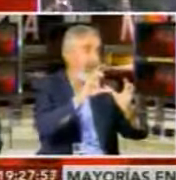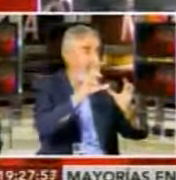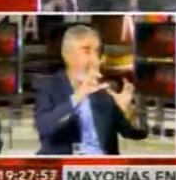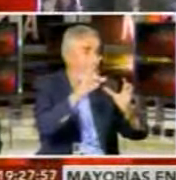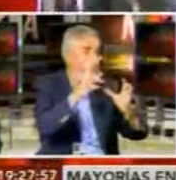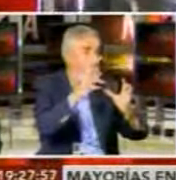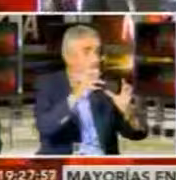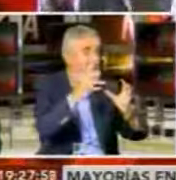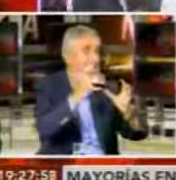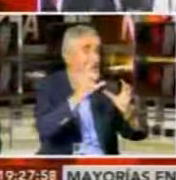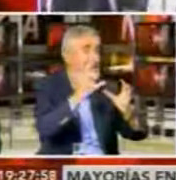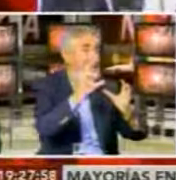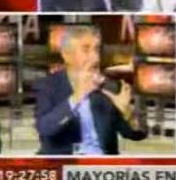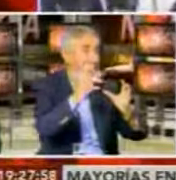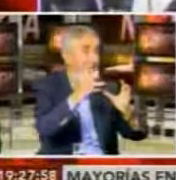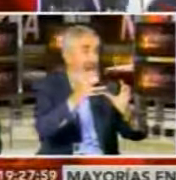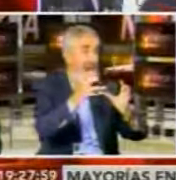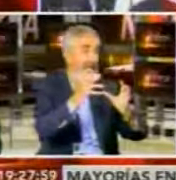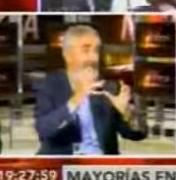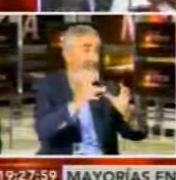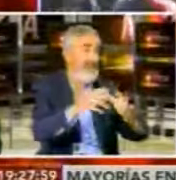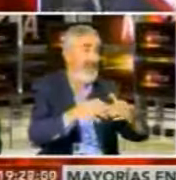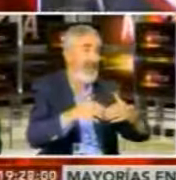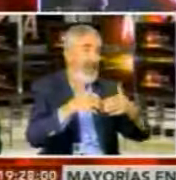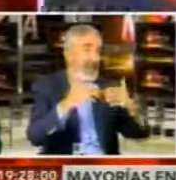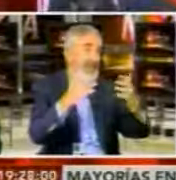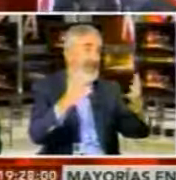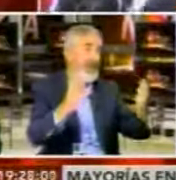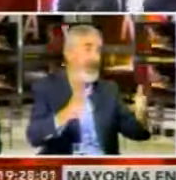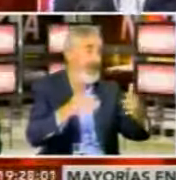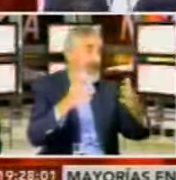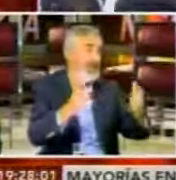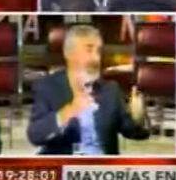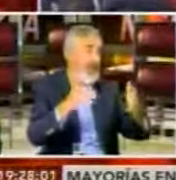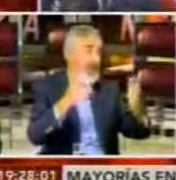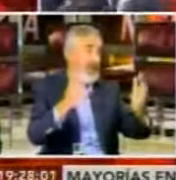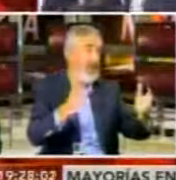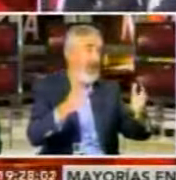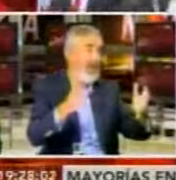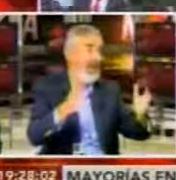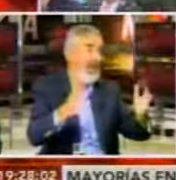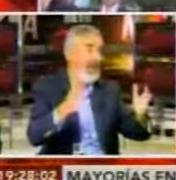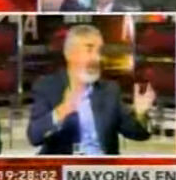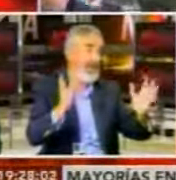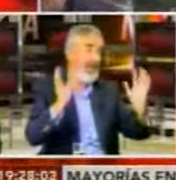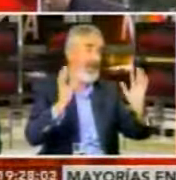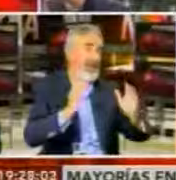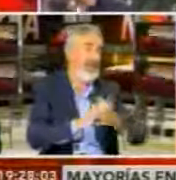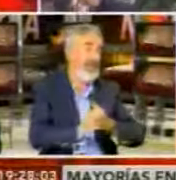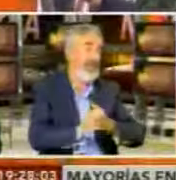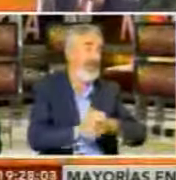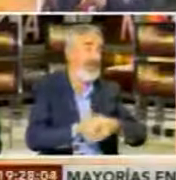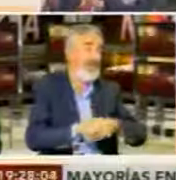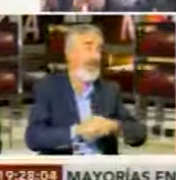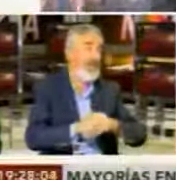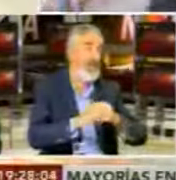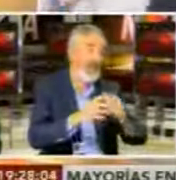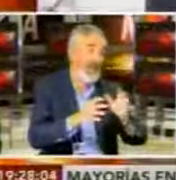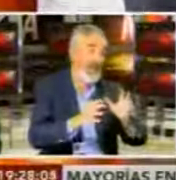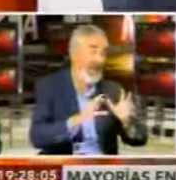está muy concentrada en el capital, es decir, las empresas han obtenido muchas utilidades en estos años,